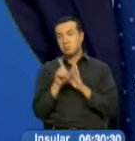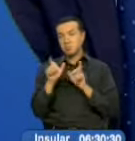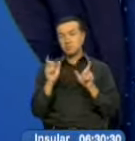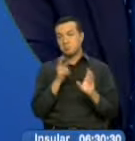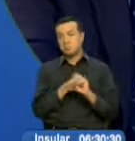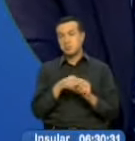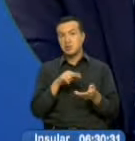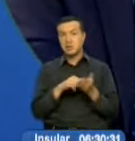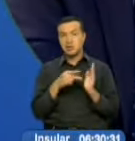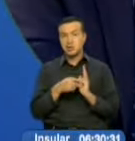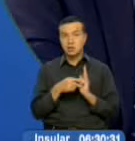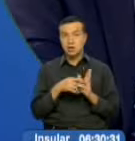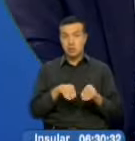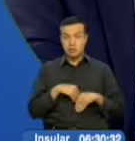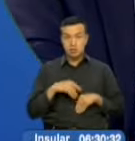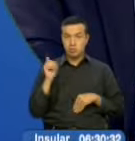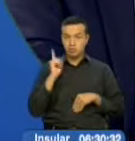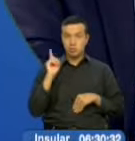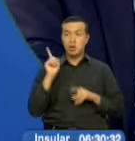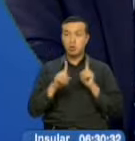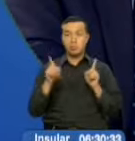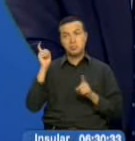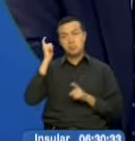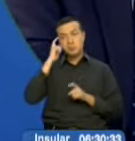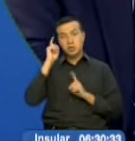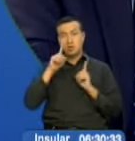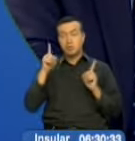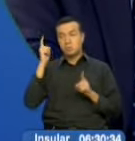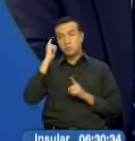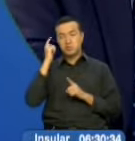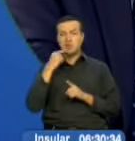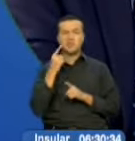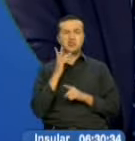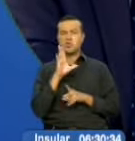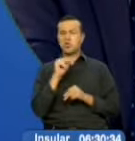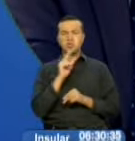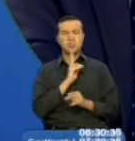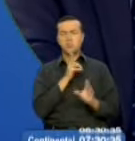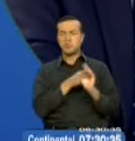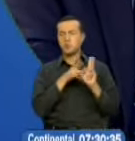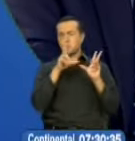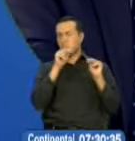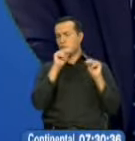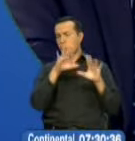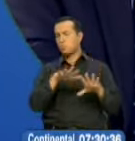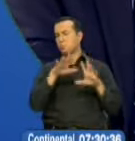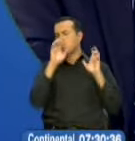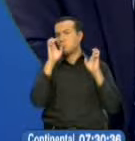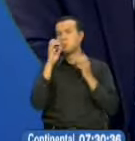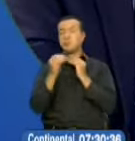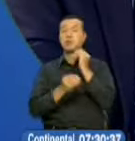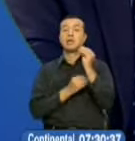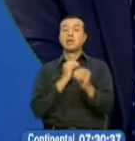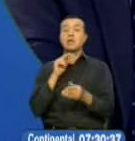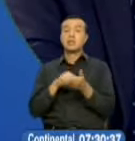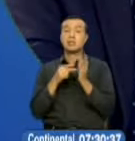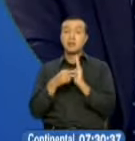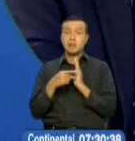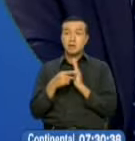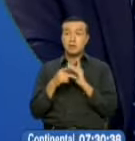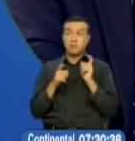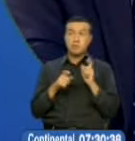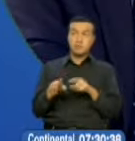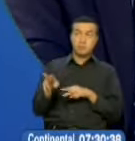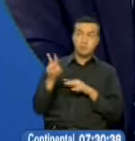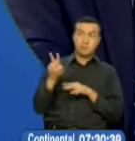presencia no necesariamente es aceptación. En algunos casos, el efecto de no acudir, como en el caso de una junta general, permite a la parte que no va